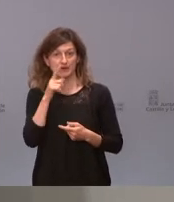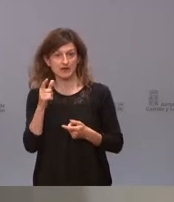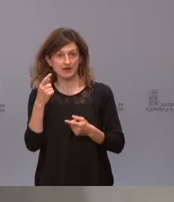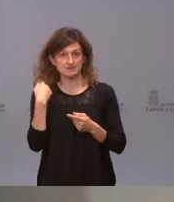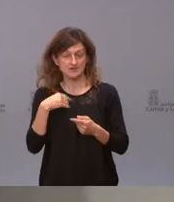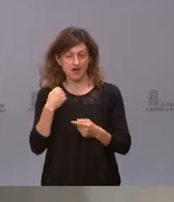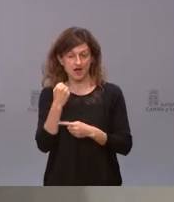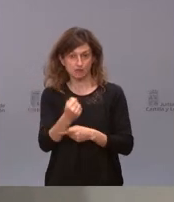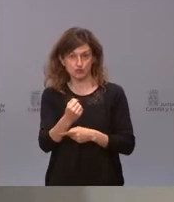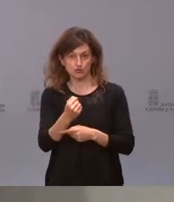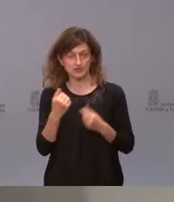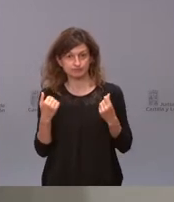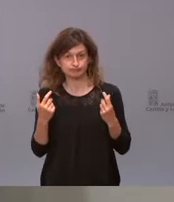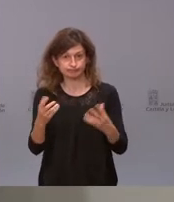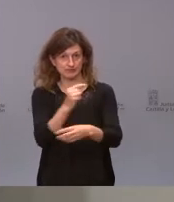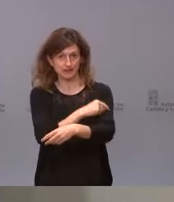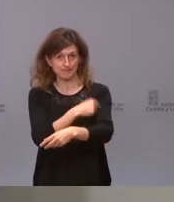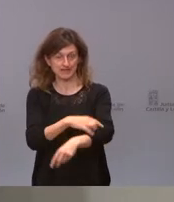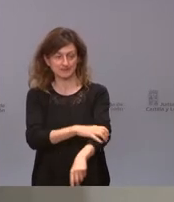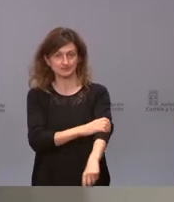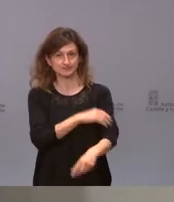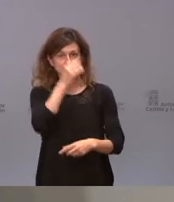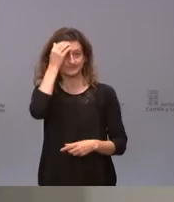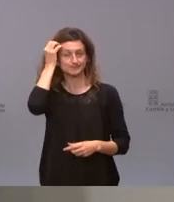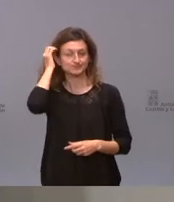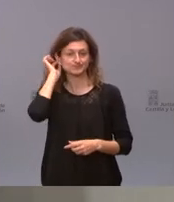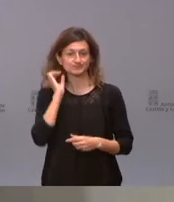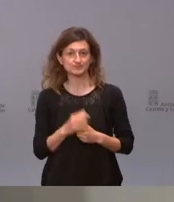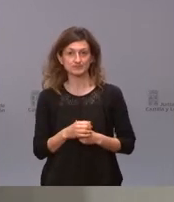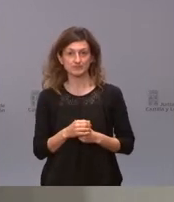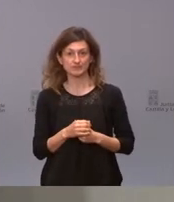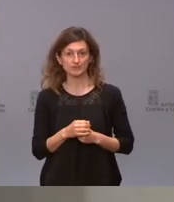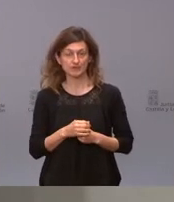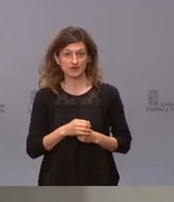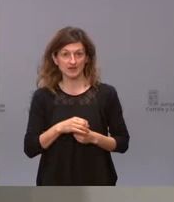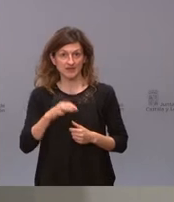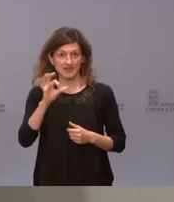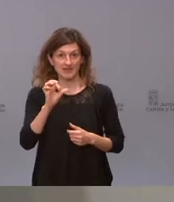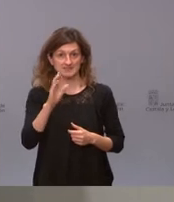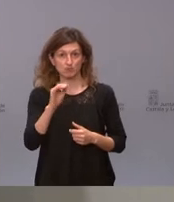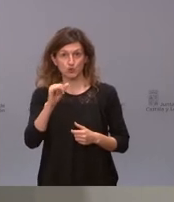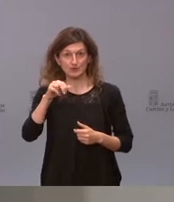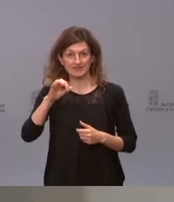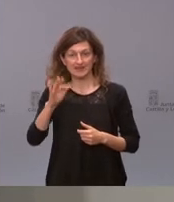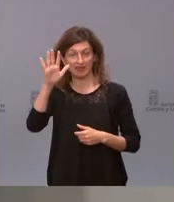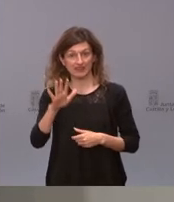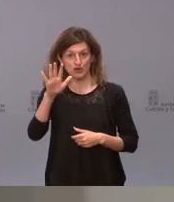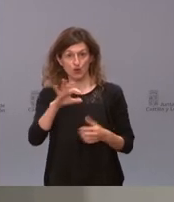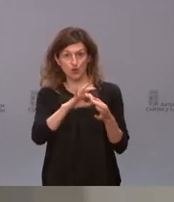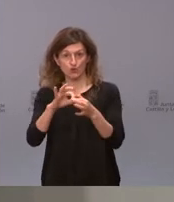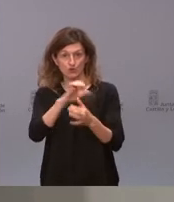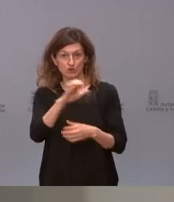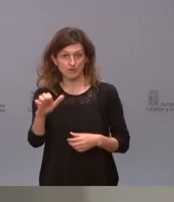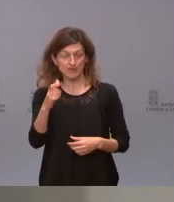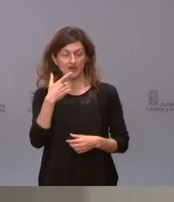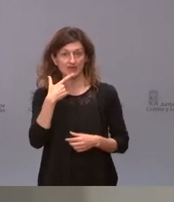existentes y agilizar la campaña de vacunación en cuanto a la compra de la vacuna sputnik 5 por la unión europea se nos comentó que por el